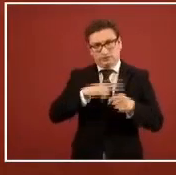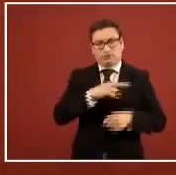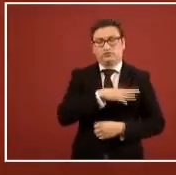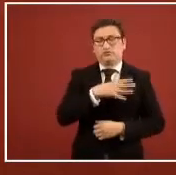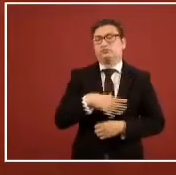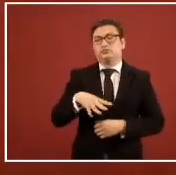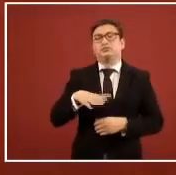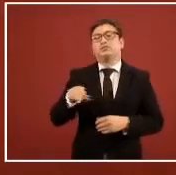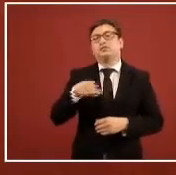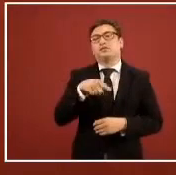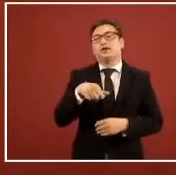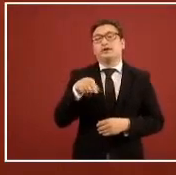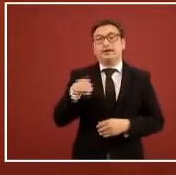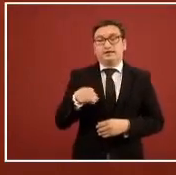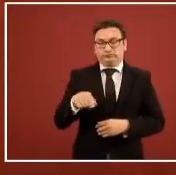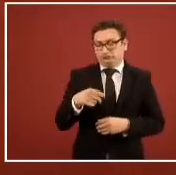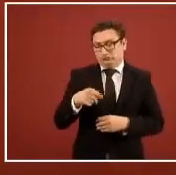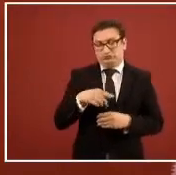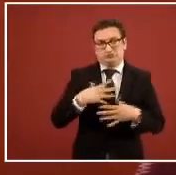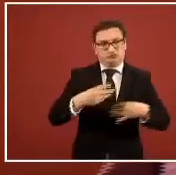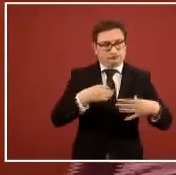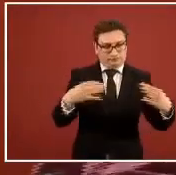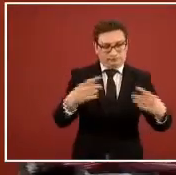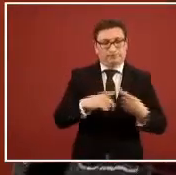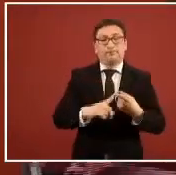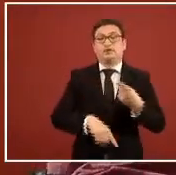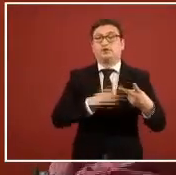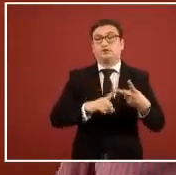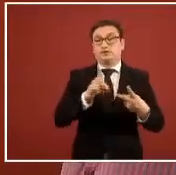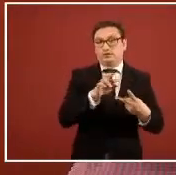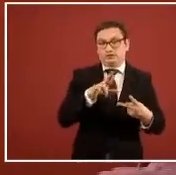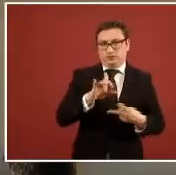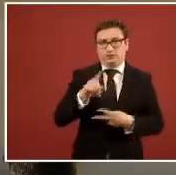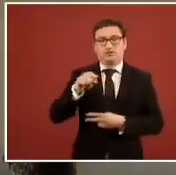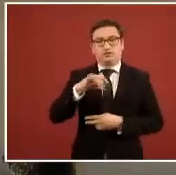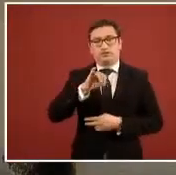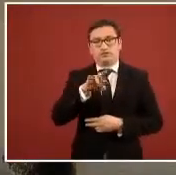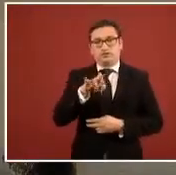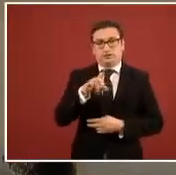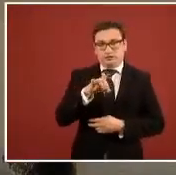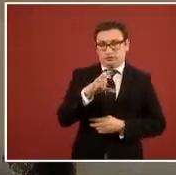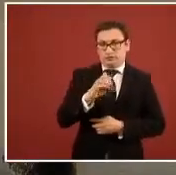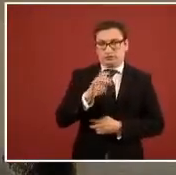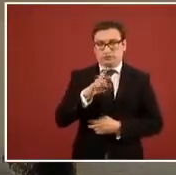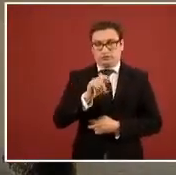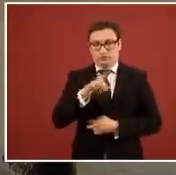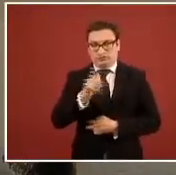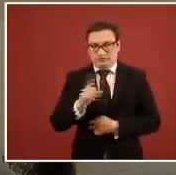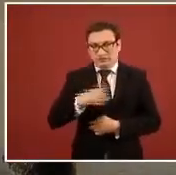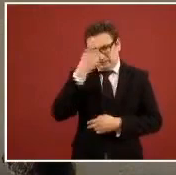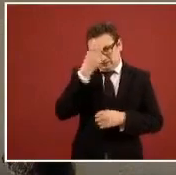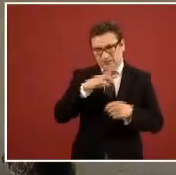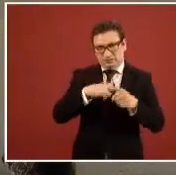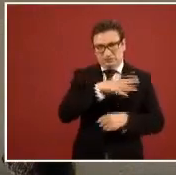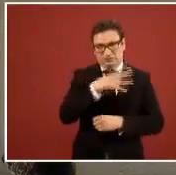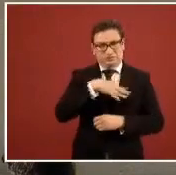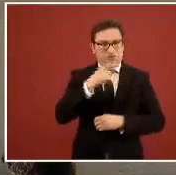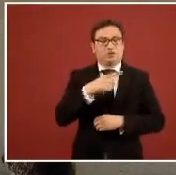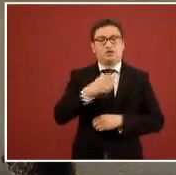epidemiología. Y también nuevamente nos acompaña el doctor Ricardo Cortés Alcalá, director general de promoción de la